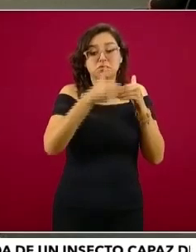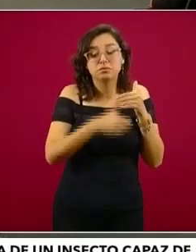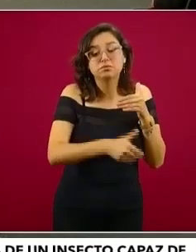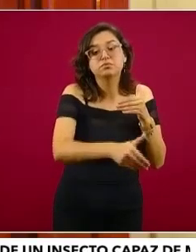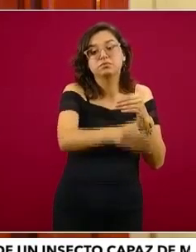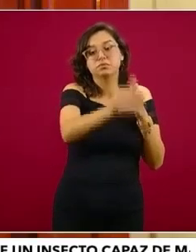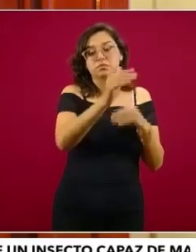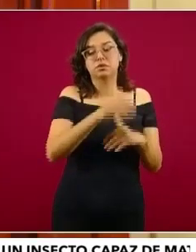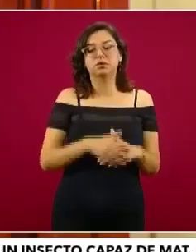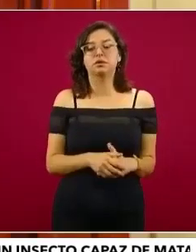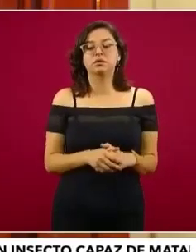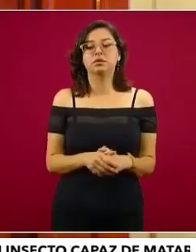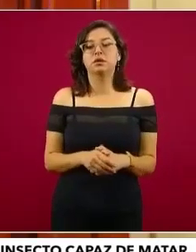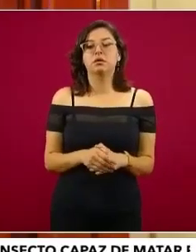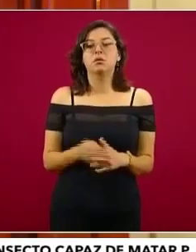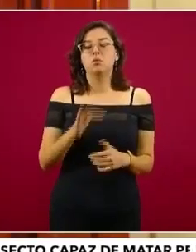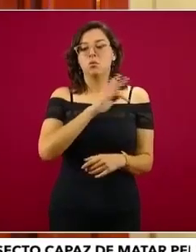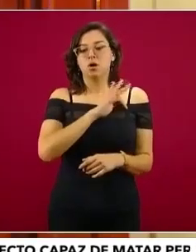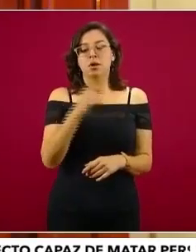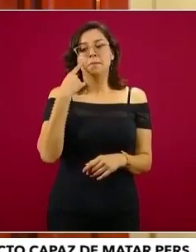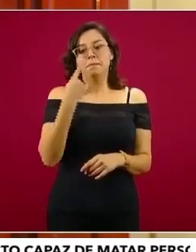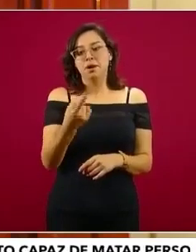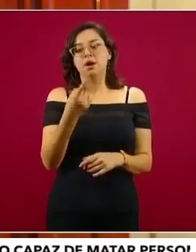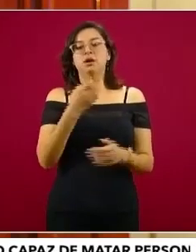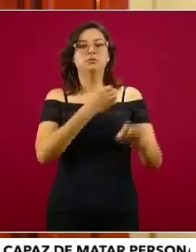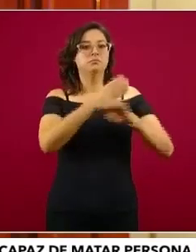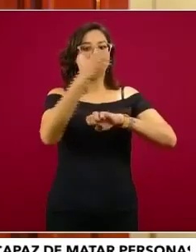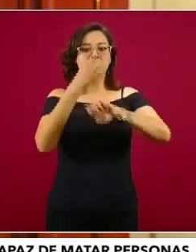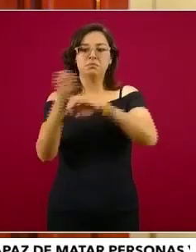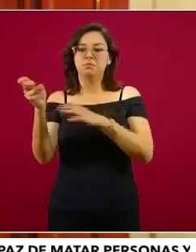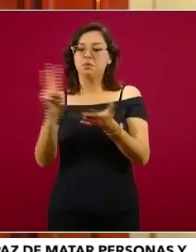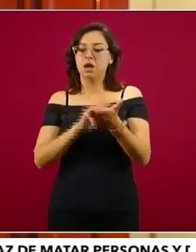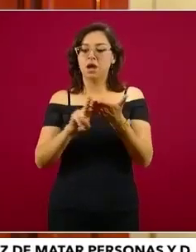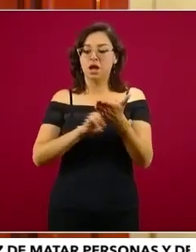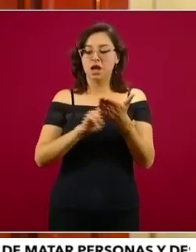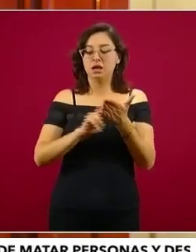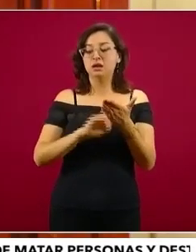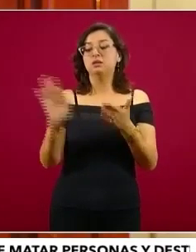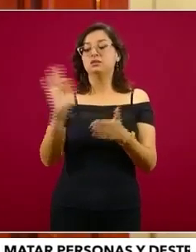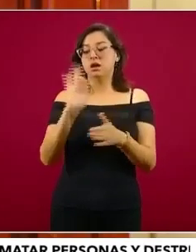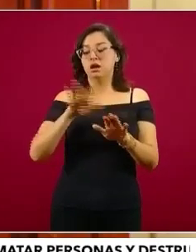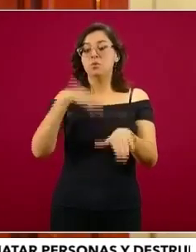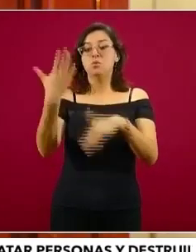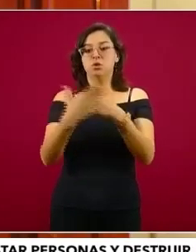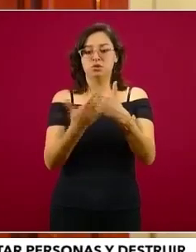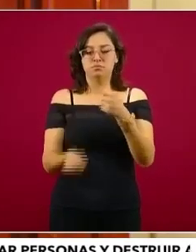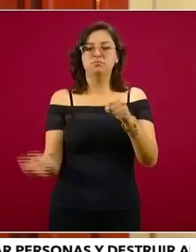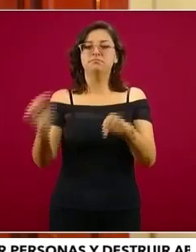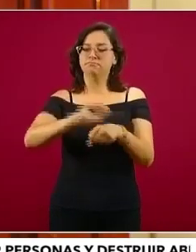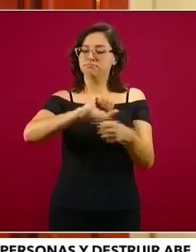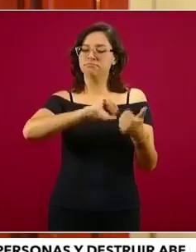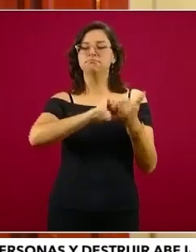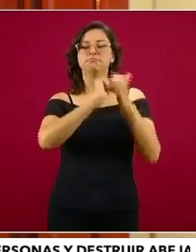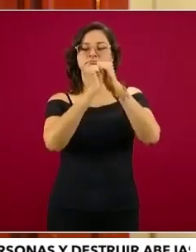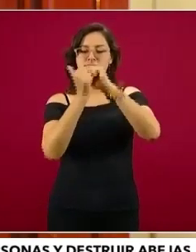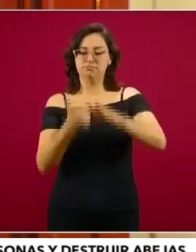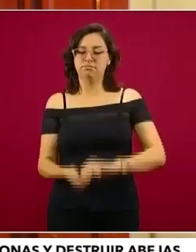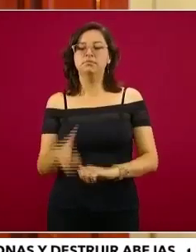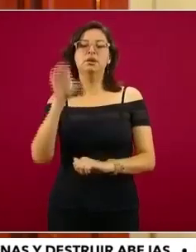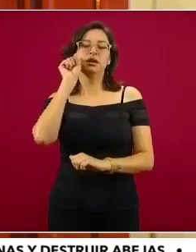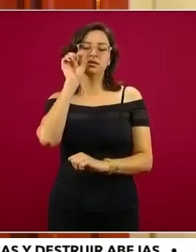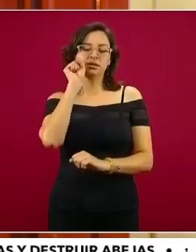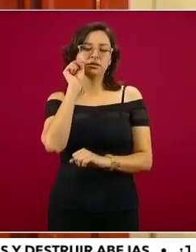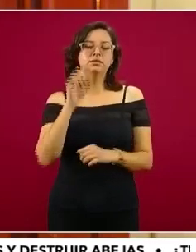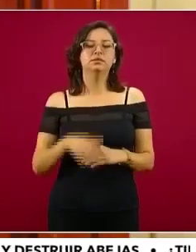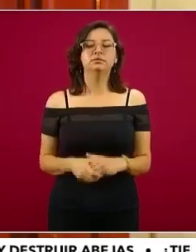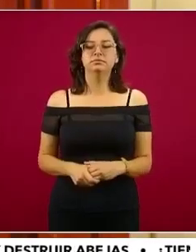correspondiente. Las entidades que vemos en verde, muy probablemente en unas semanas más, también estarán presentando este comportamiento. En